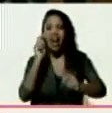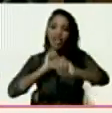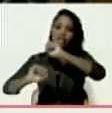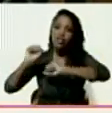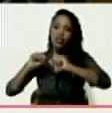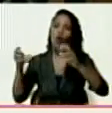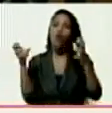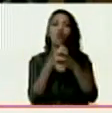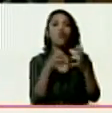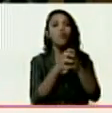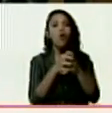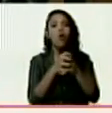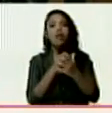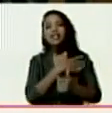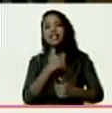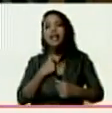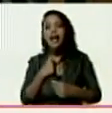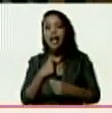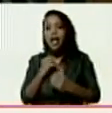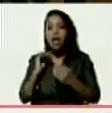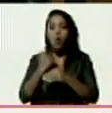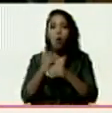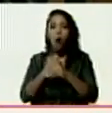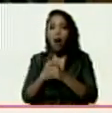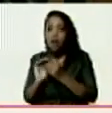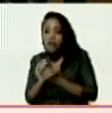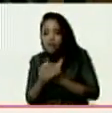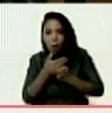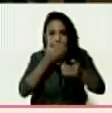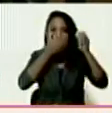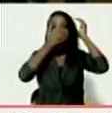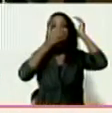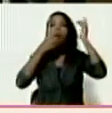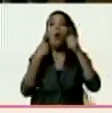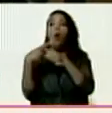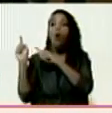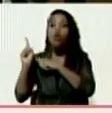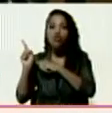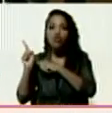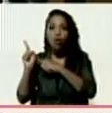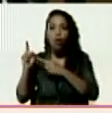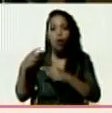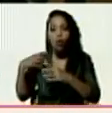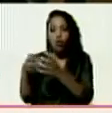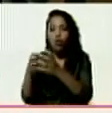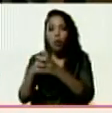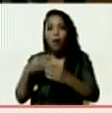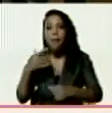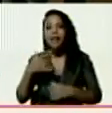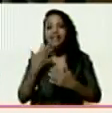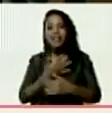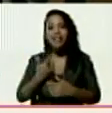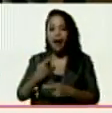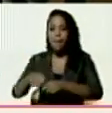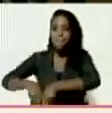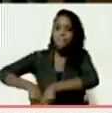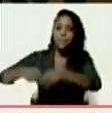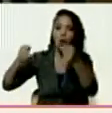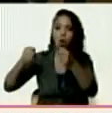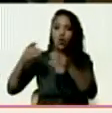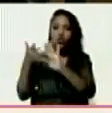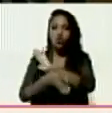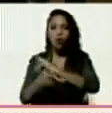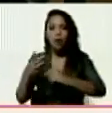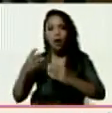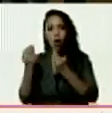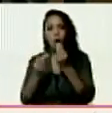sector que pretende secuestrarla y del otro sector que pretende vilipendiarla, que pretende destruirla. Nosotros estamos